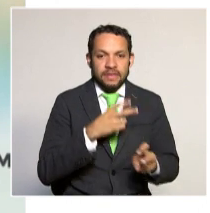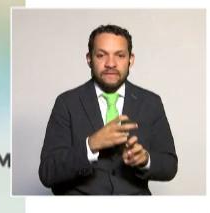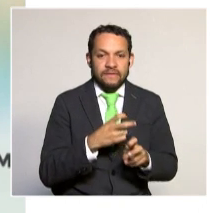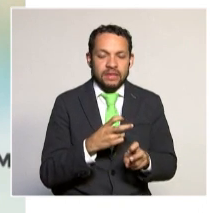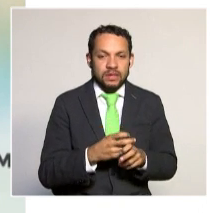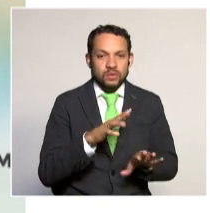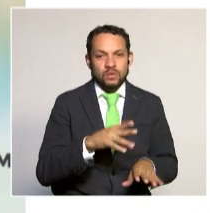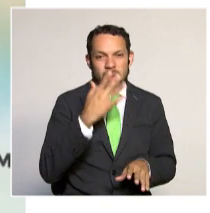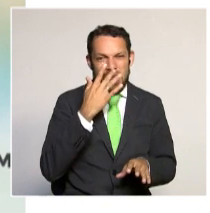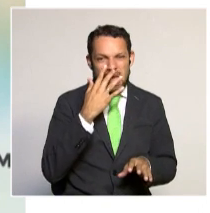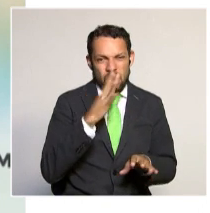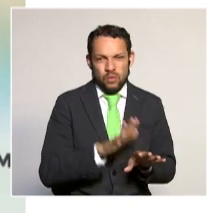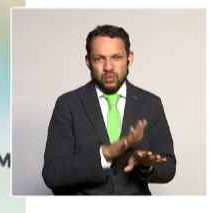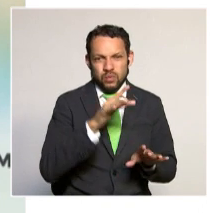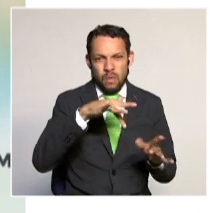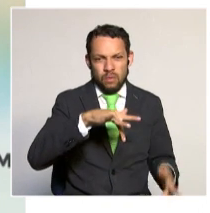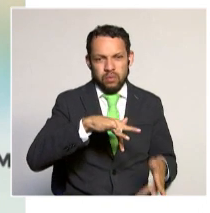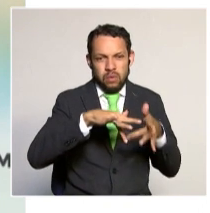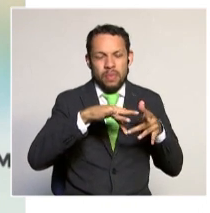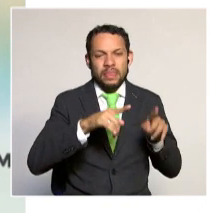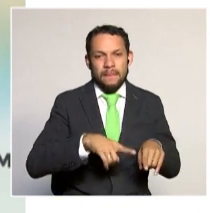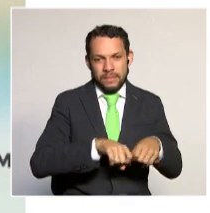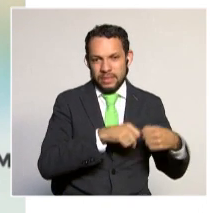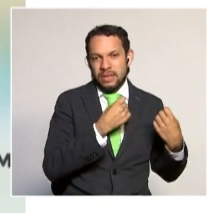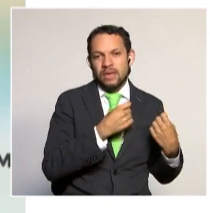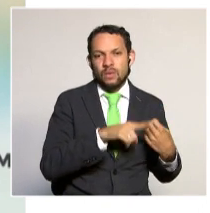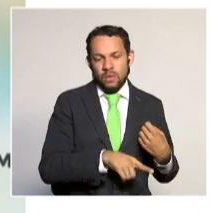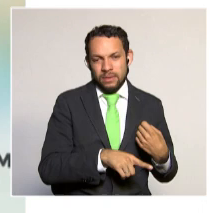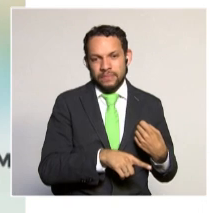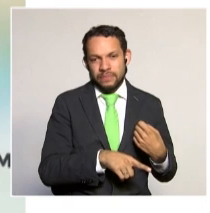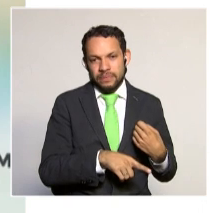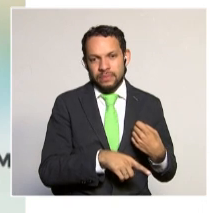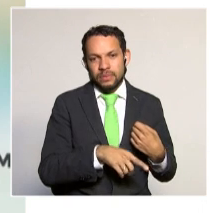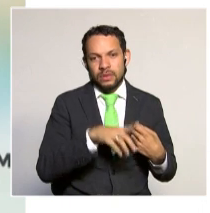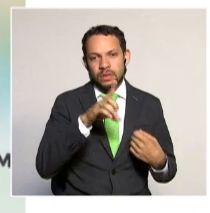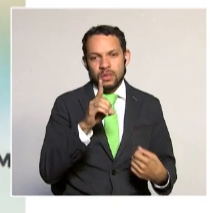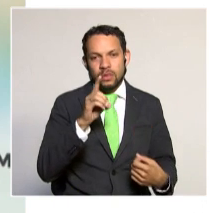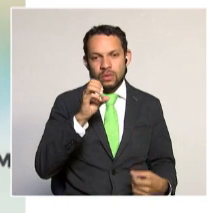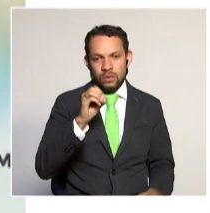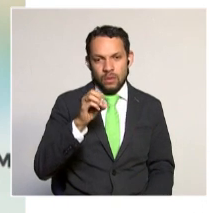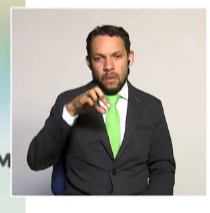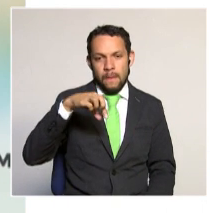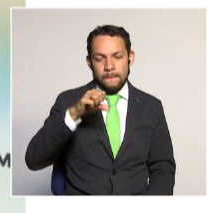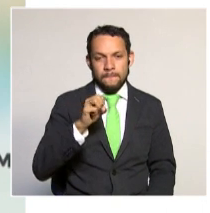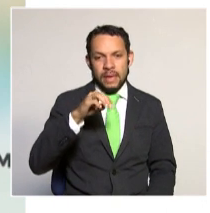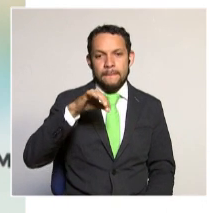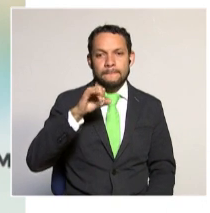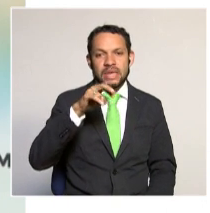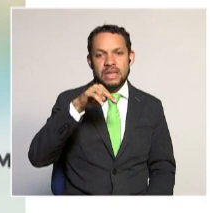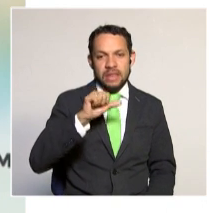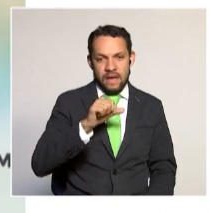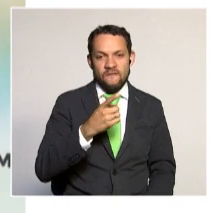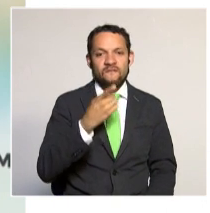negra, vinculándose con la alteración de una sustancia que se llama dopamina, déficit de dopamina.